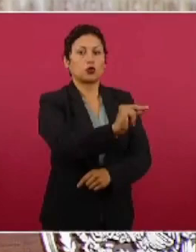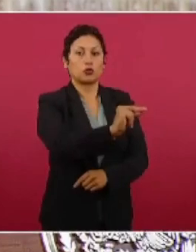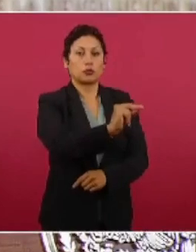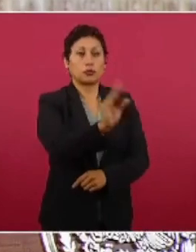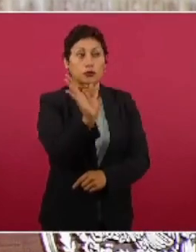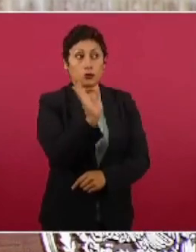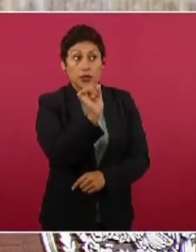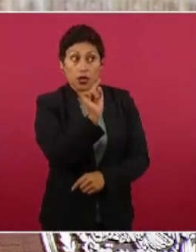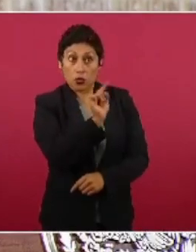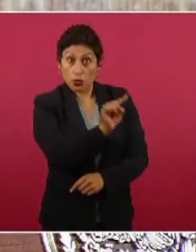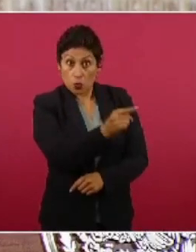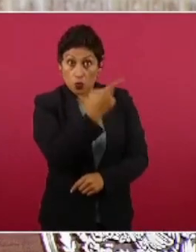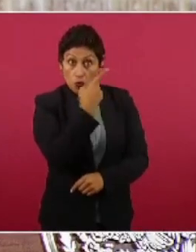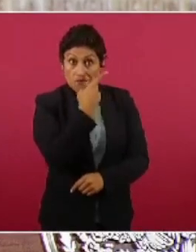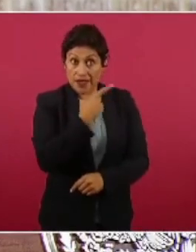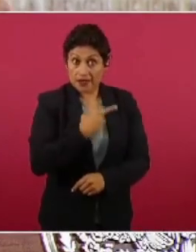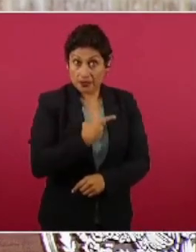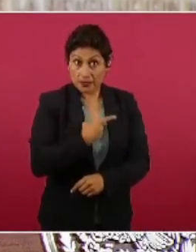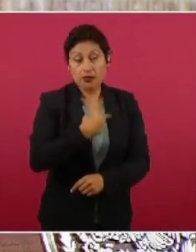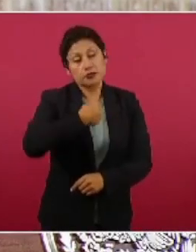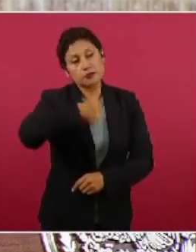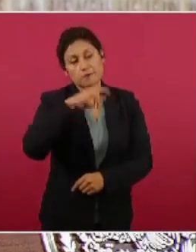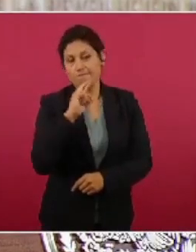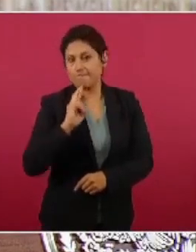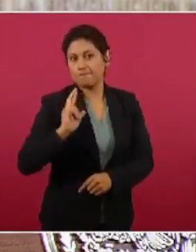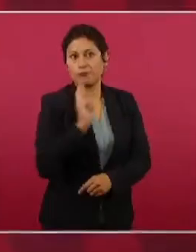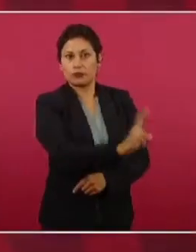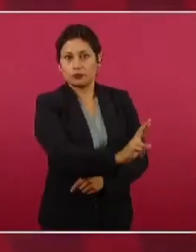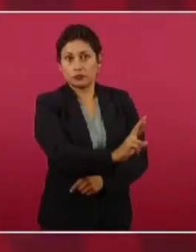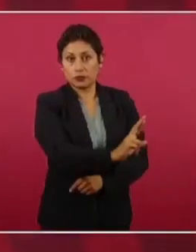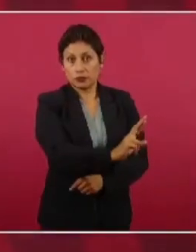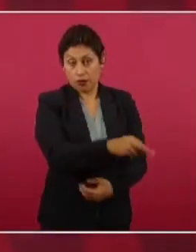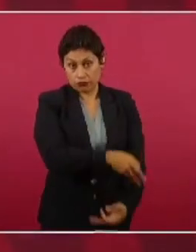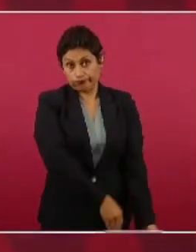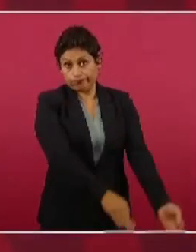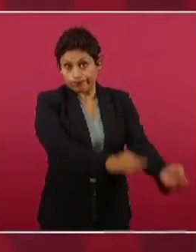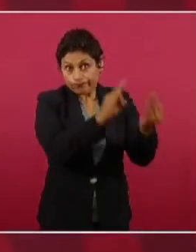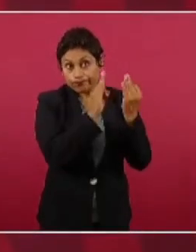responder, y si nos vamos a enfrentar,